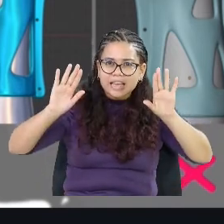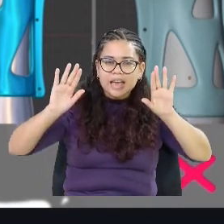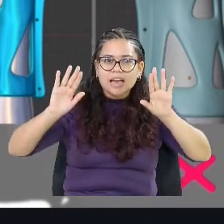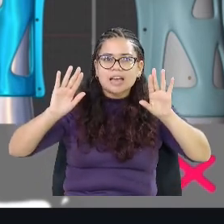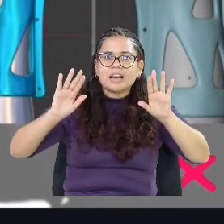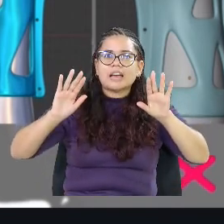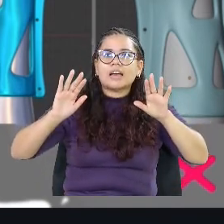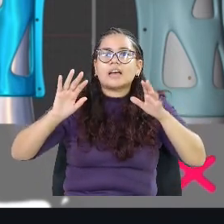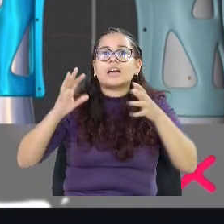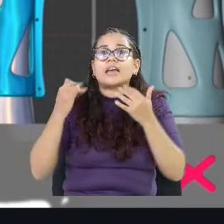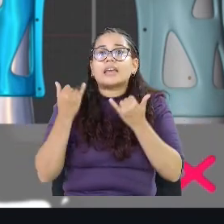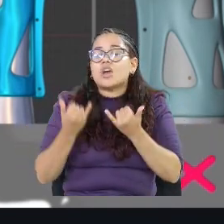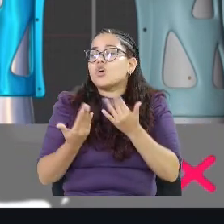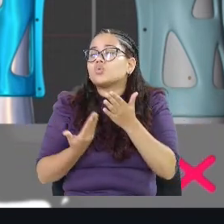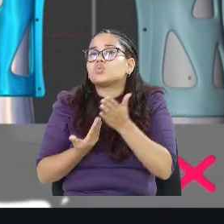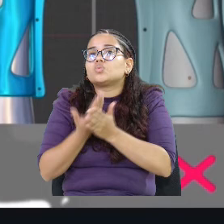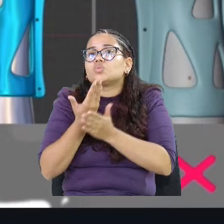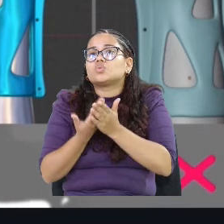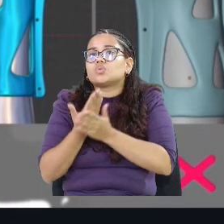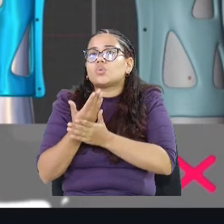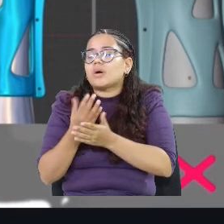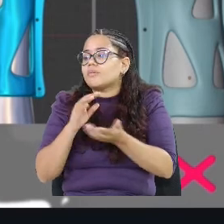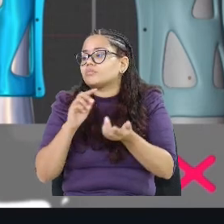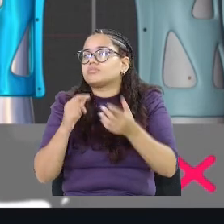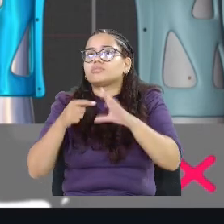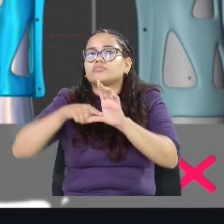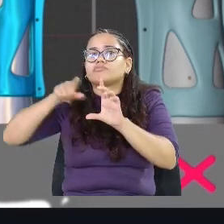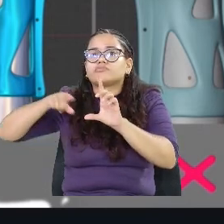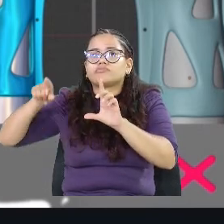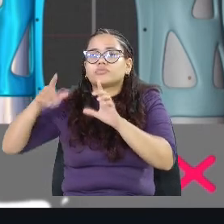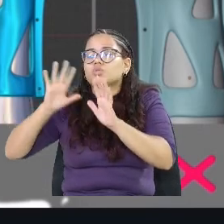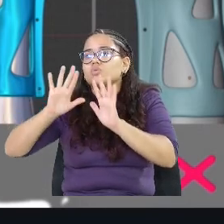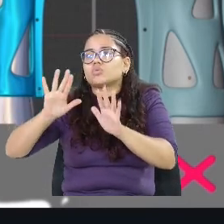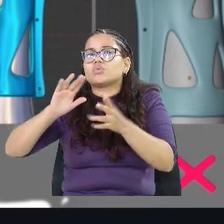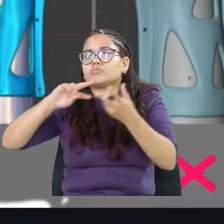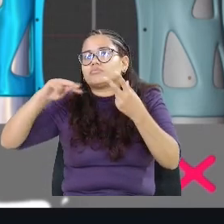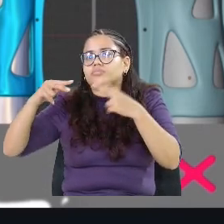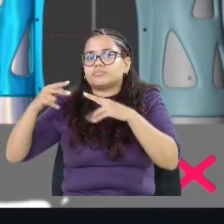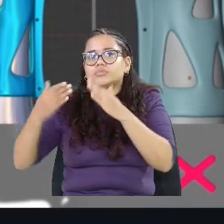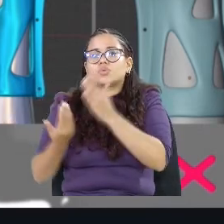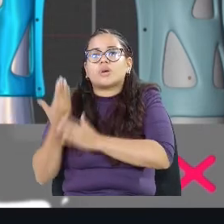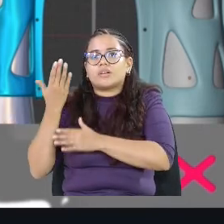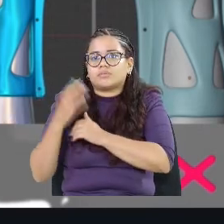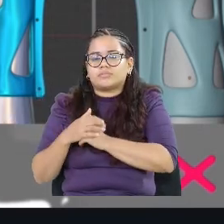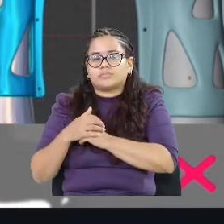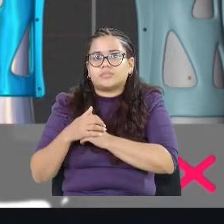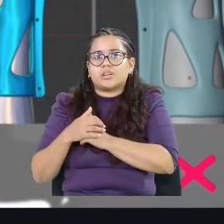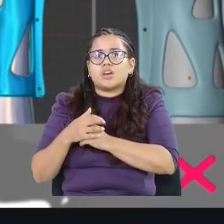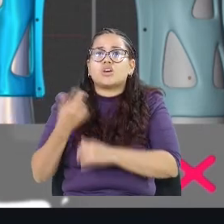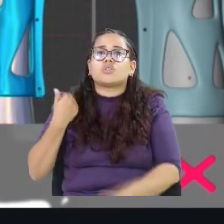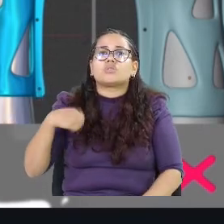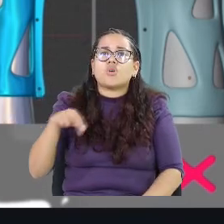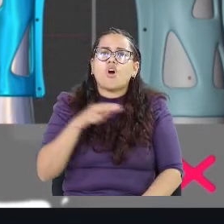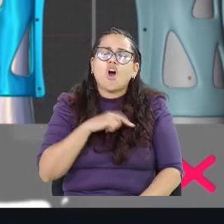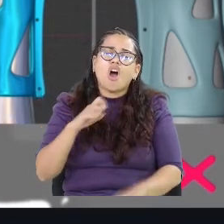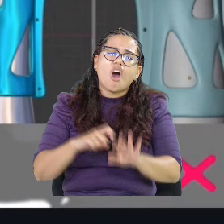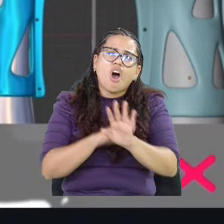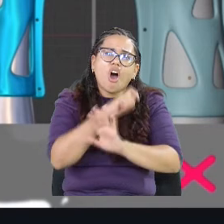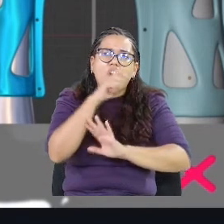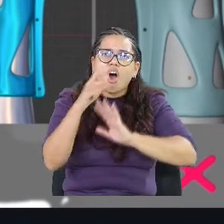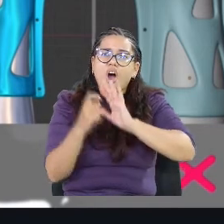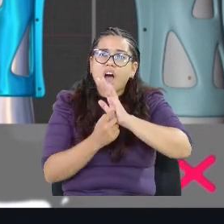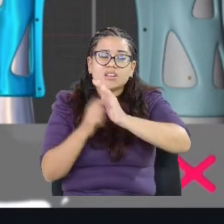y actualizarlas al algoritmo. Entonces, es decir, no necesitamos hacer todo el diseño desde